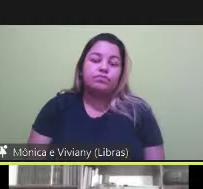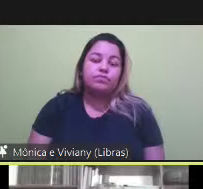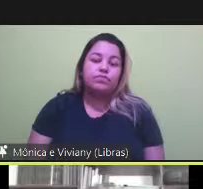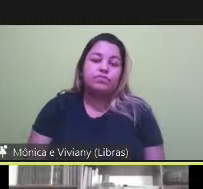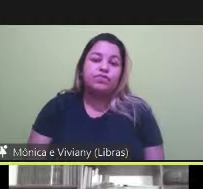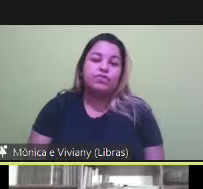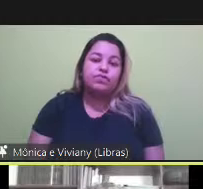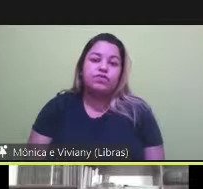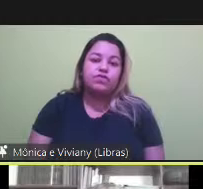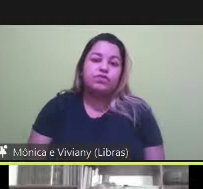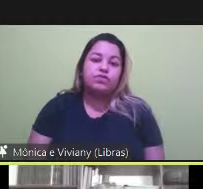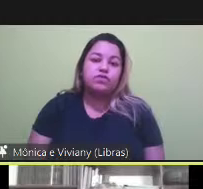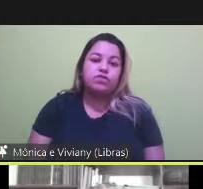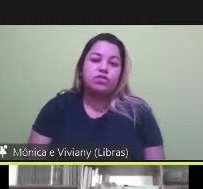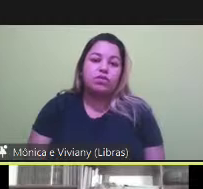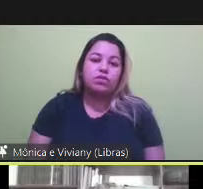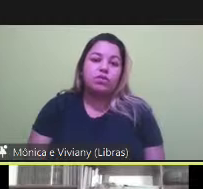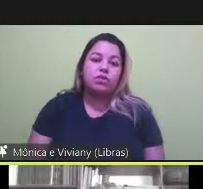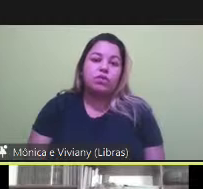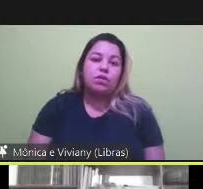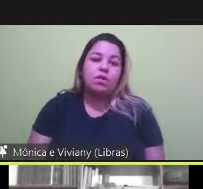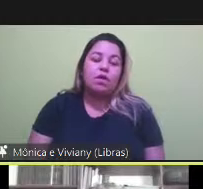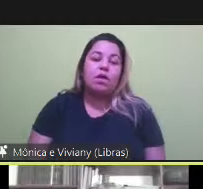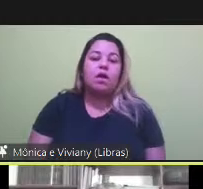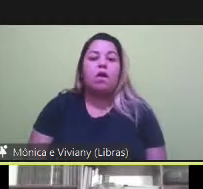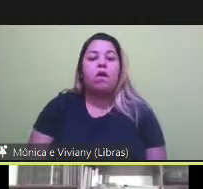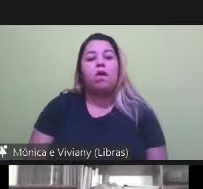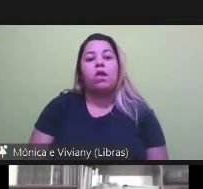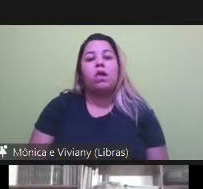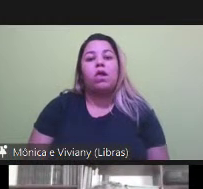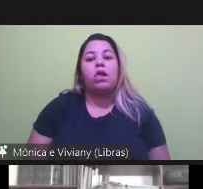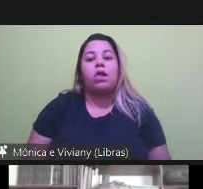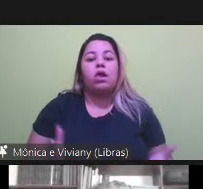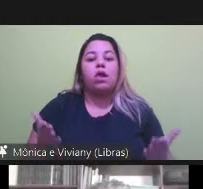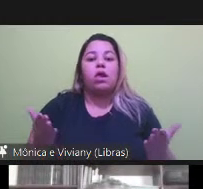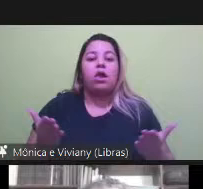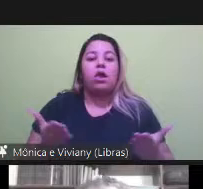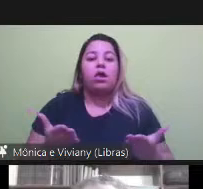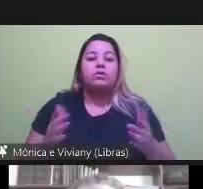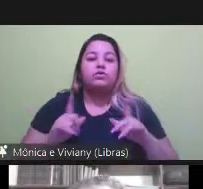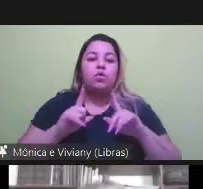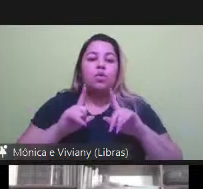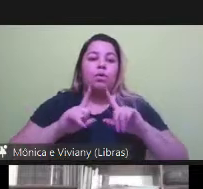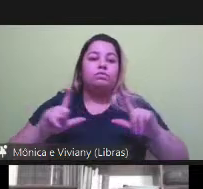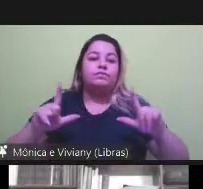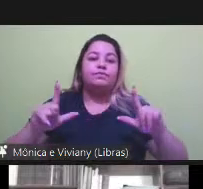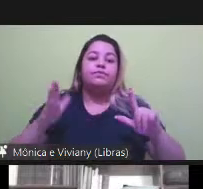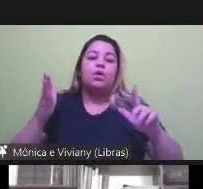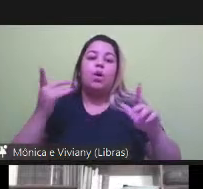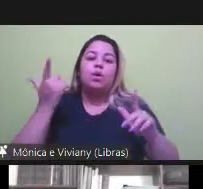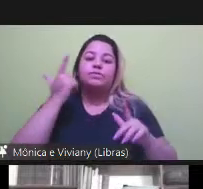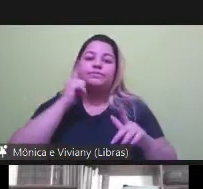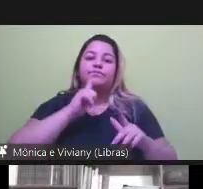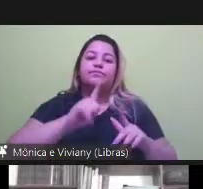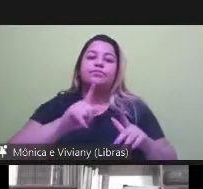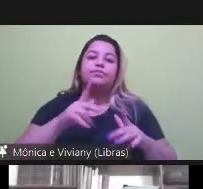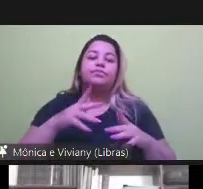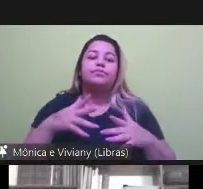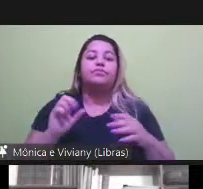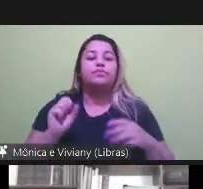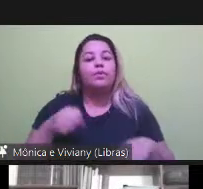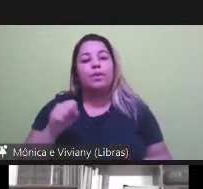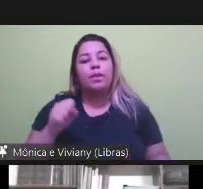Y ahora dale a pantalla completa. Dale ¿Ahora? Ahí. Ahora, sí. Sí, vale, perdona.